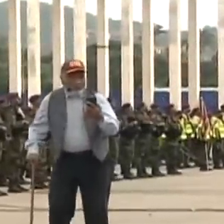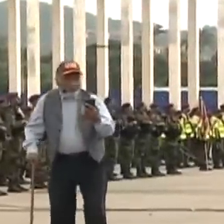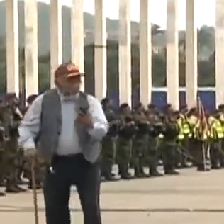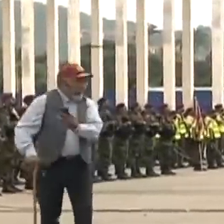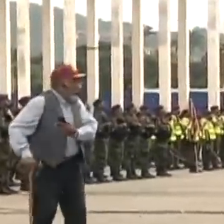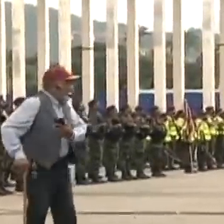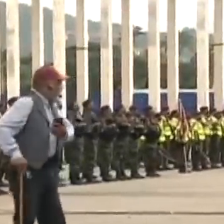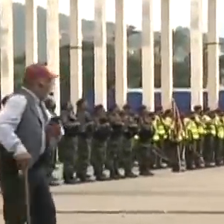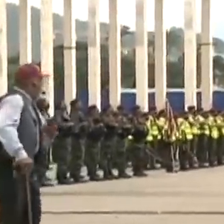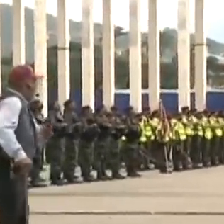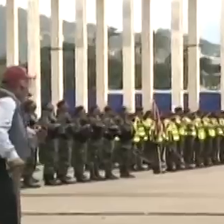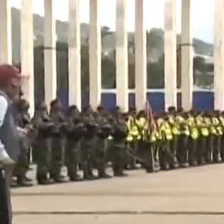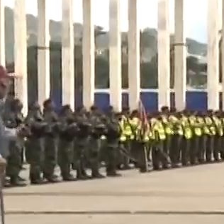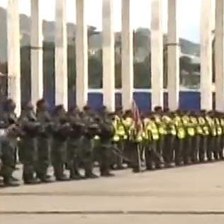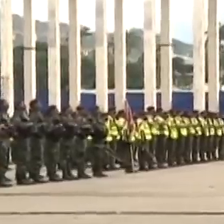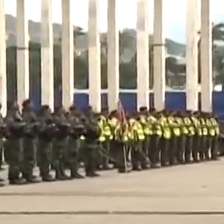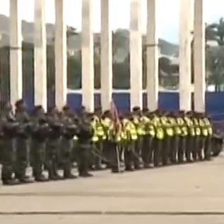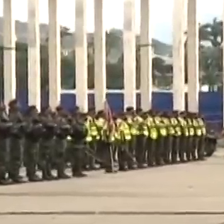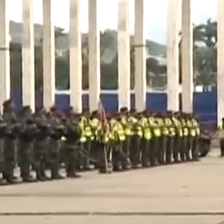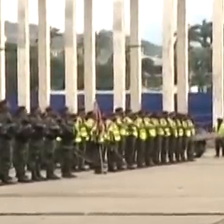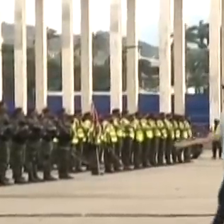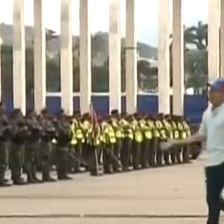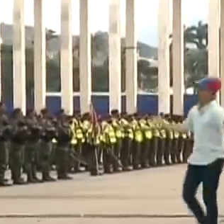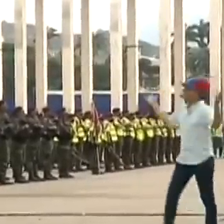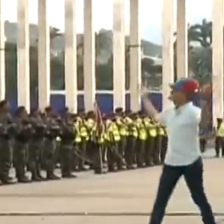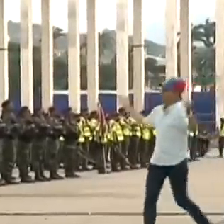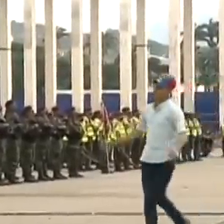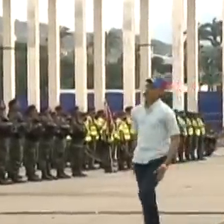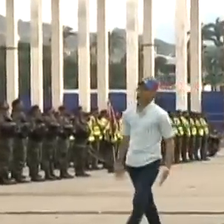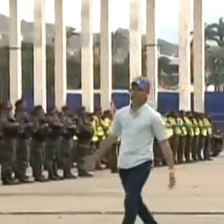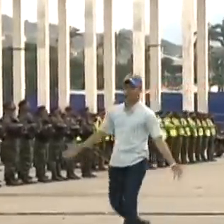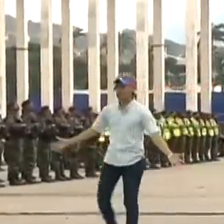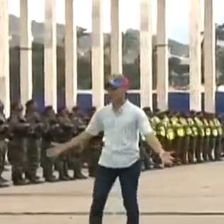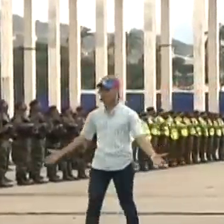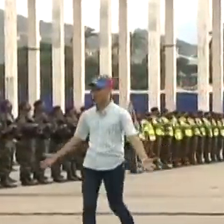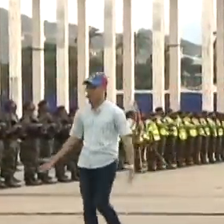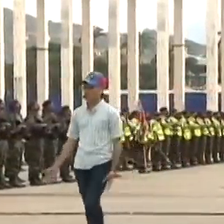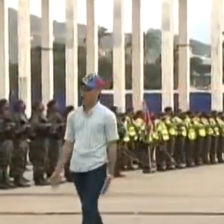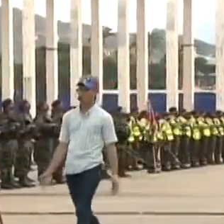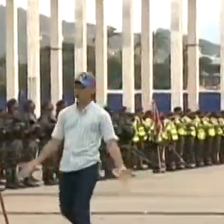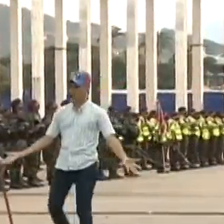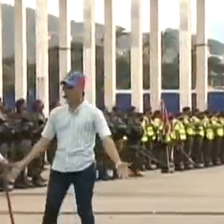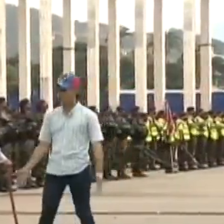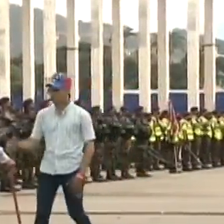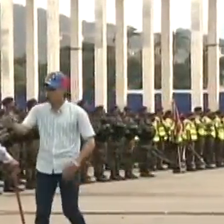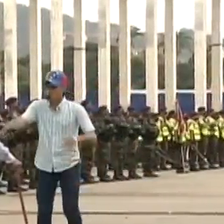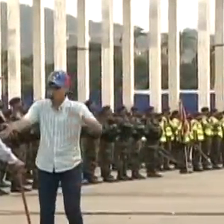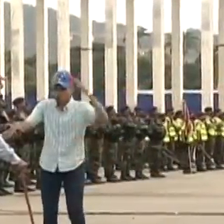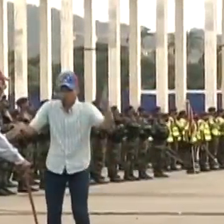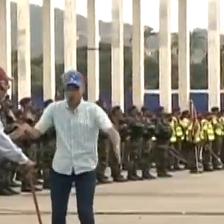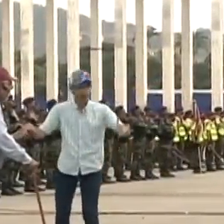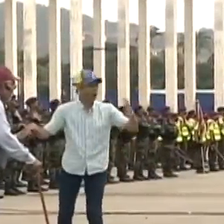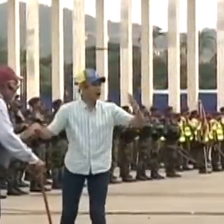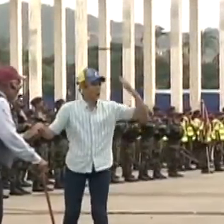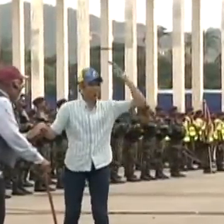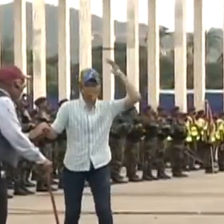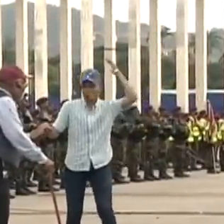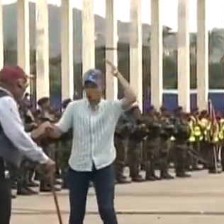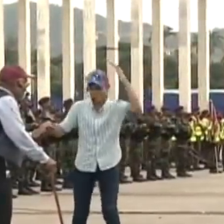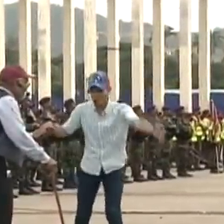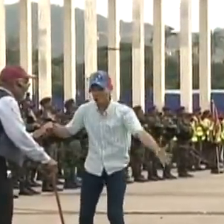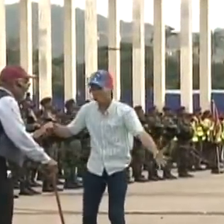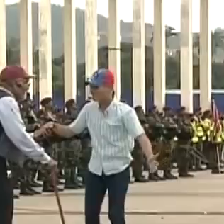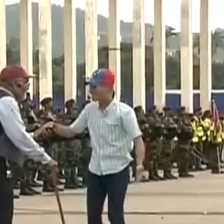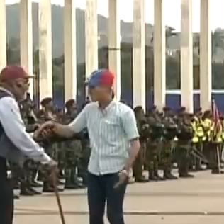sucede, abuelo? ¿Ah? ¿Hablando solo? ¡Ja! ¡Abuelo! Por favor, otra vez usted viendo